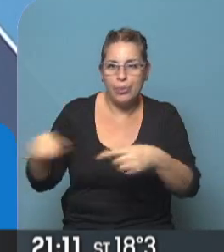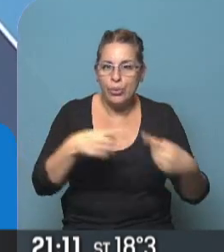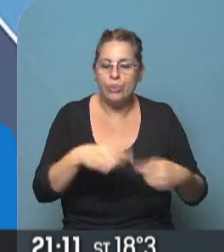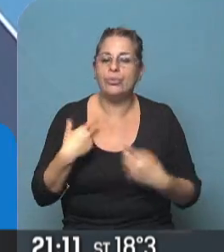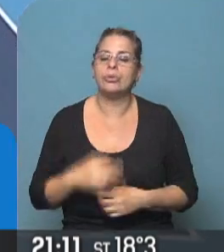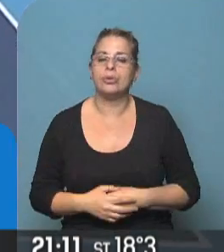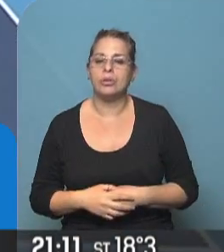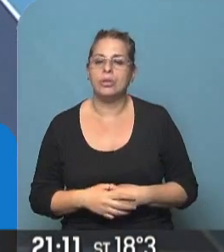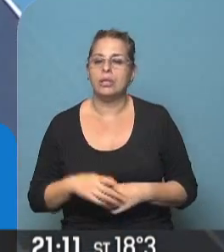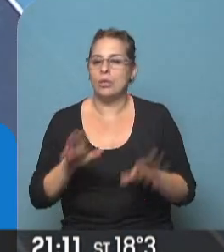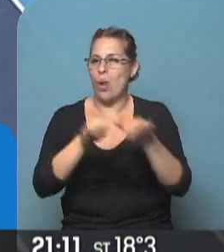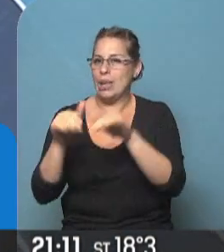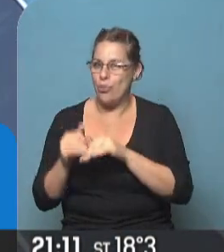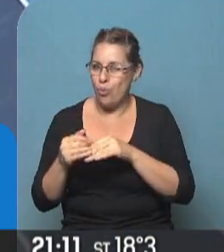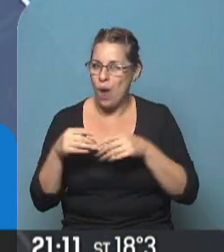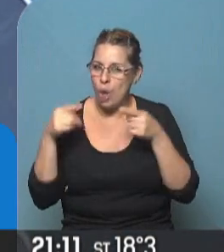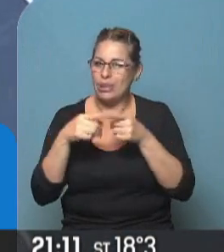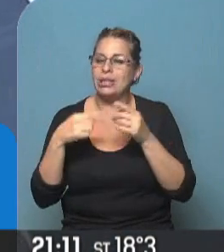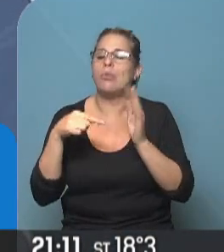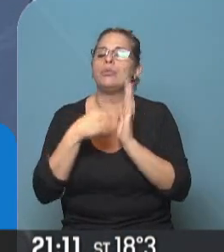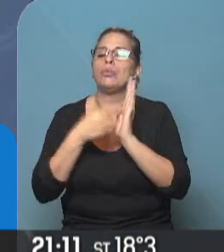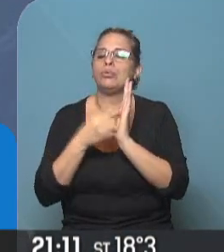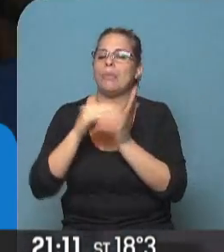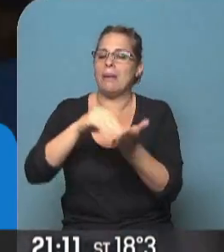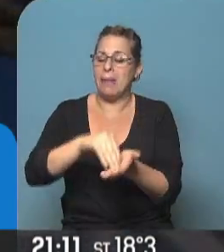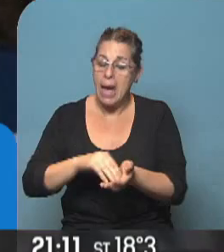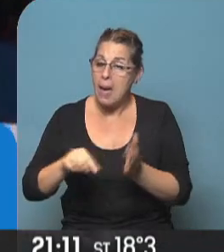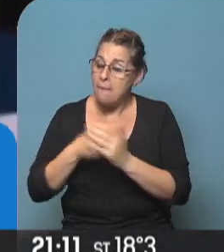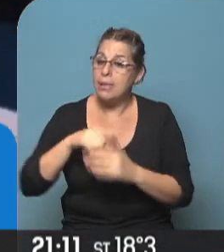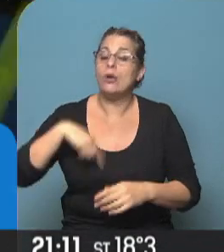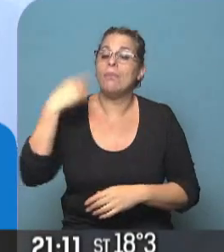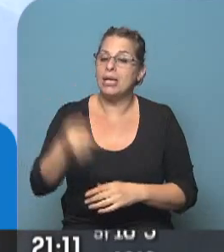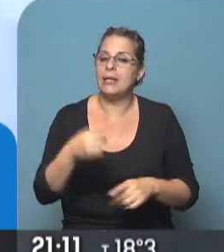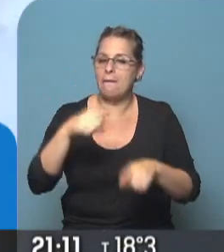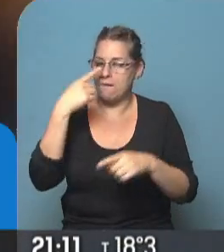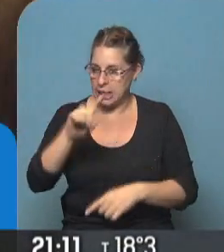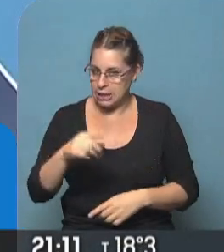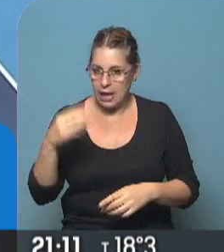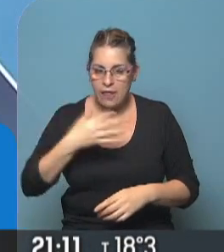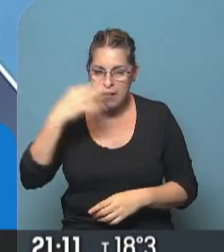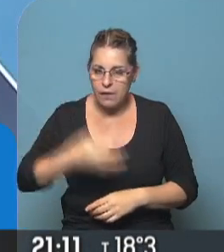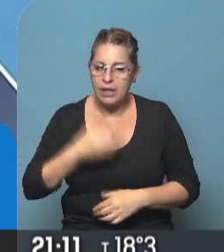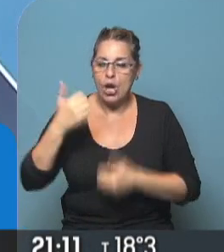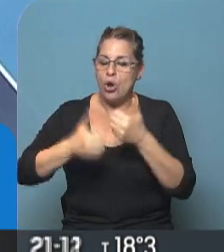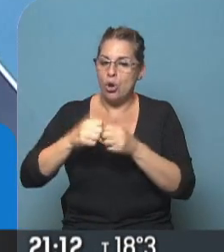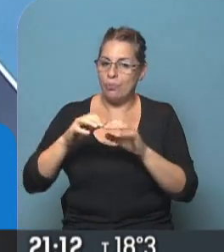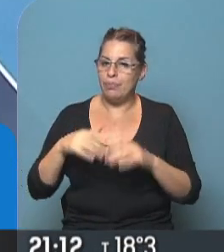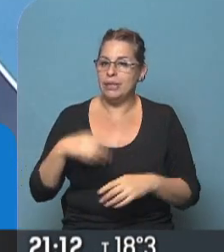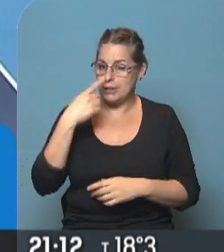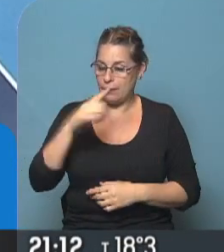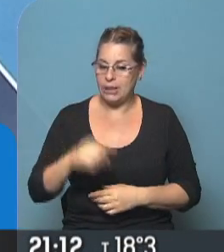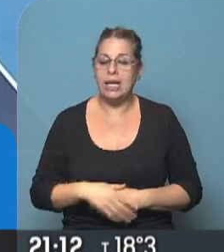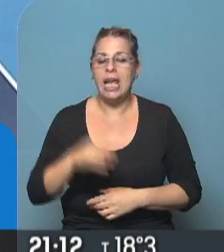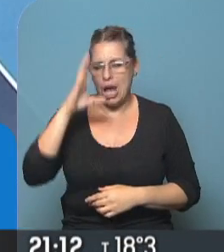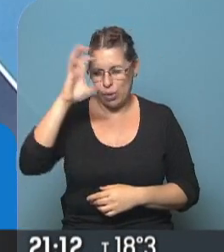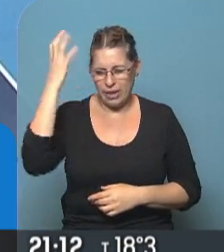ver prácticamente con lo mismo, que es sumar puntos, pero mañana en una verdadera final, definiendo nuevamente un torneo. Recordamos que ya en